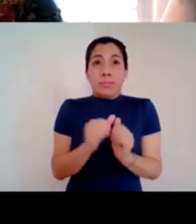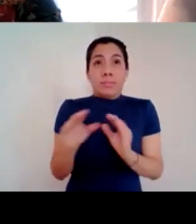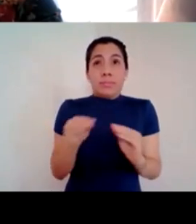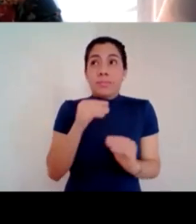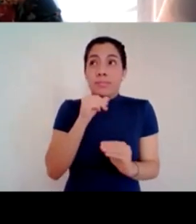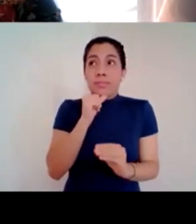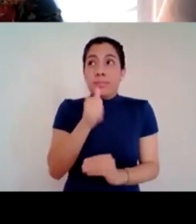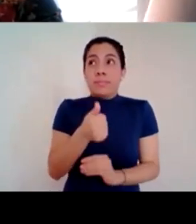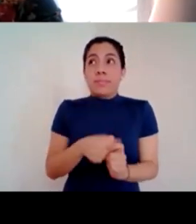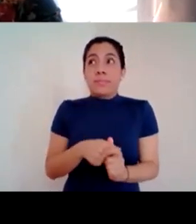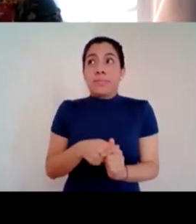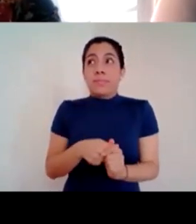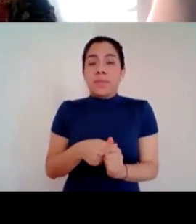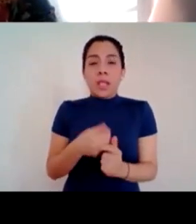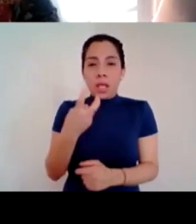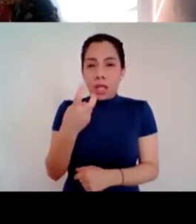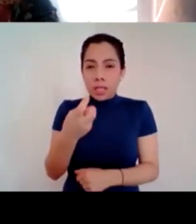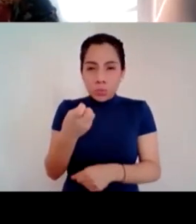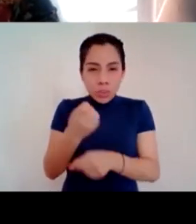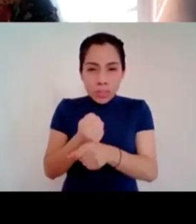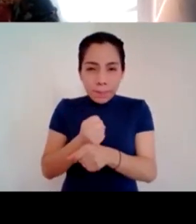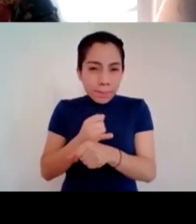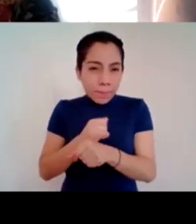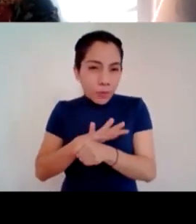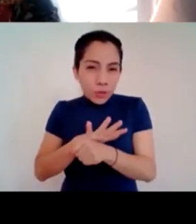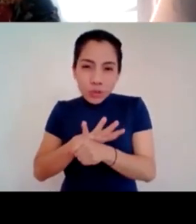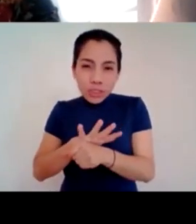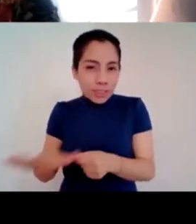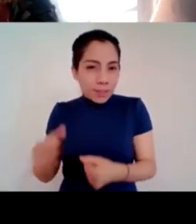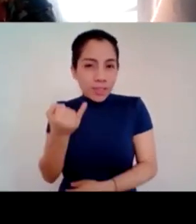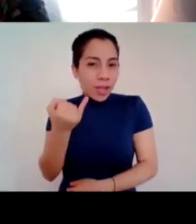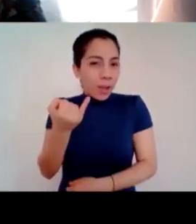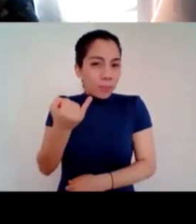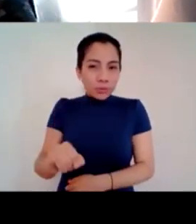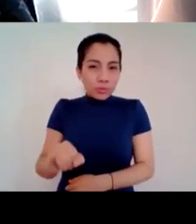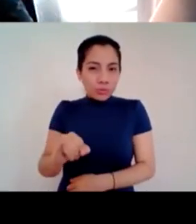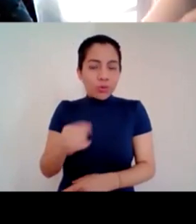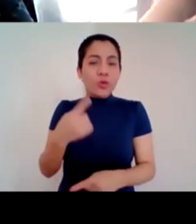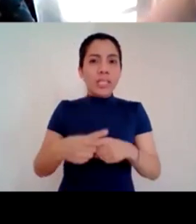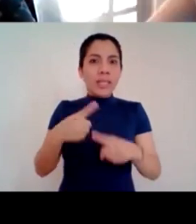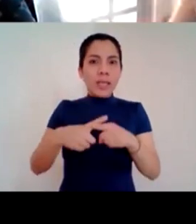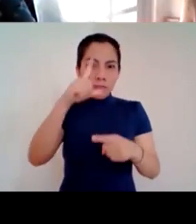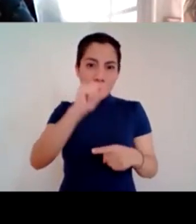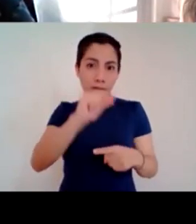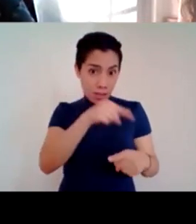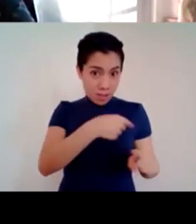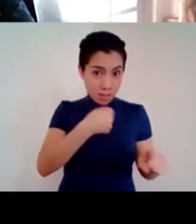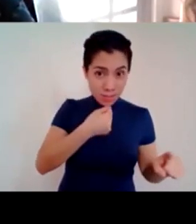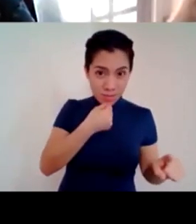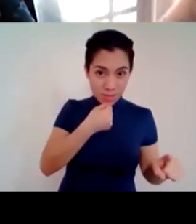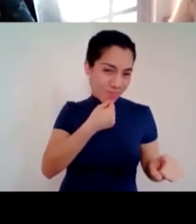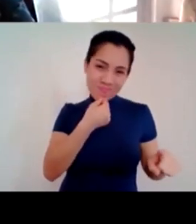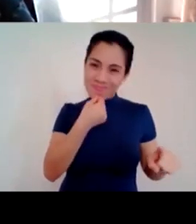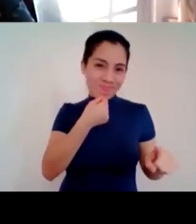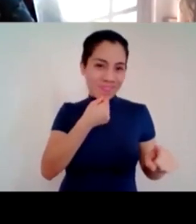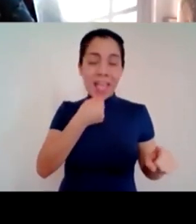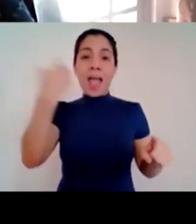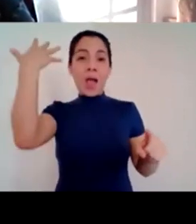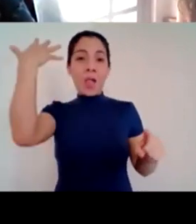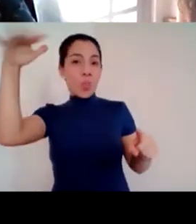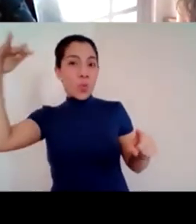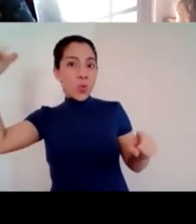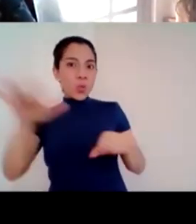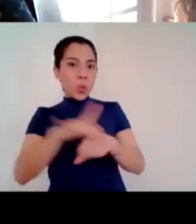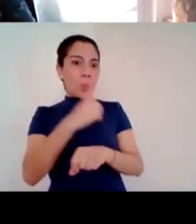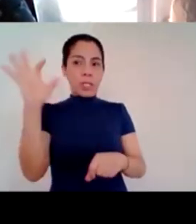se inquieta y quiere moverse y quiere jugar en realidad el que está fallando es el adulto que o no llevó cosas para entretener al niño si pretendía esperar tres